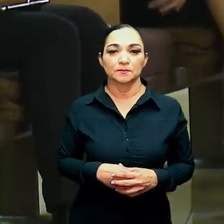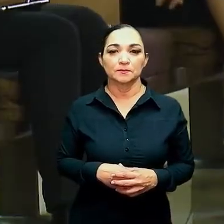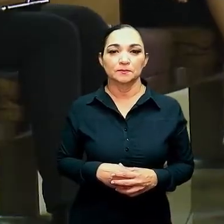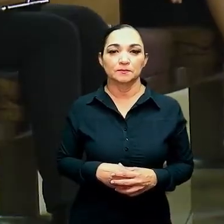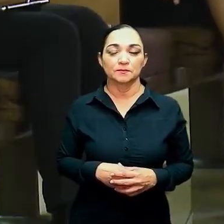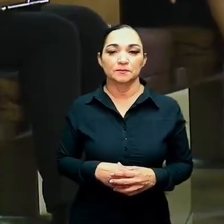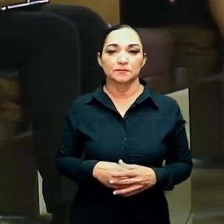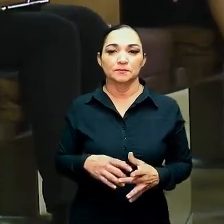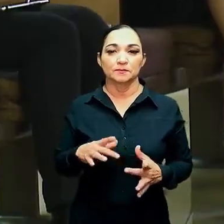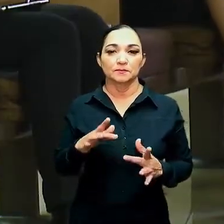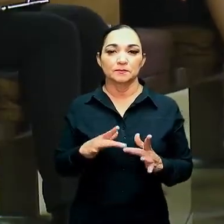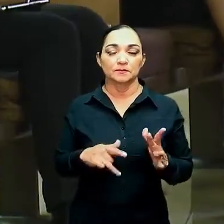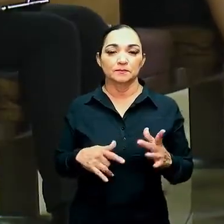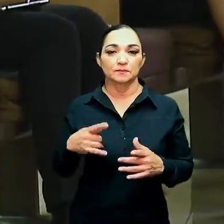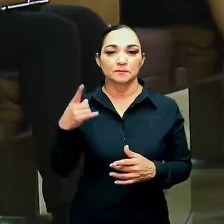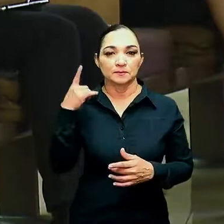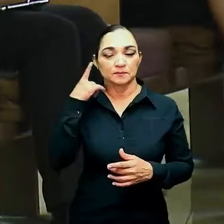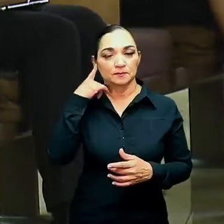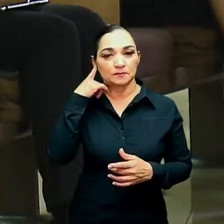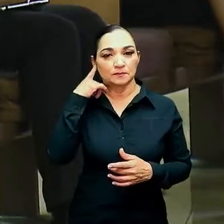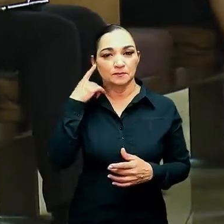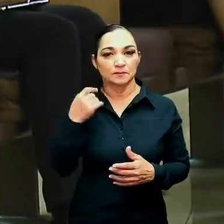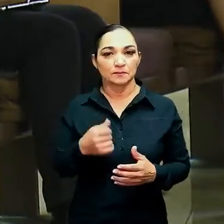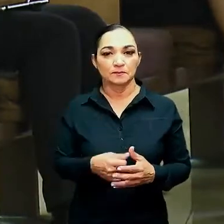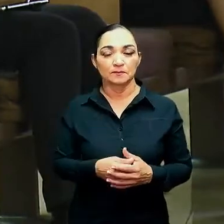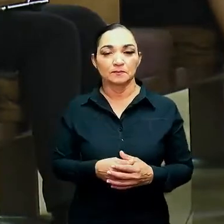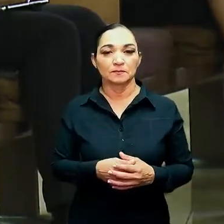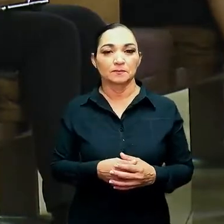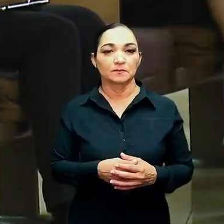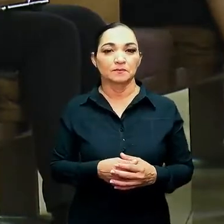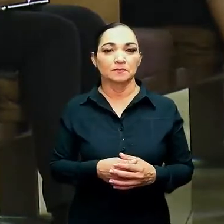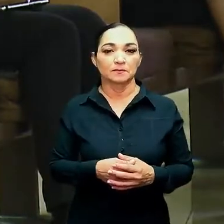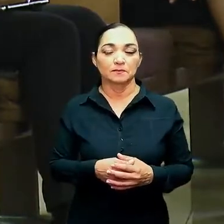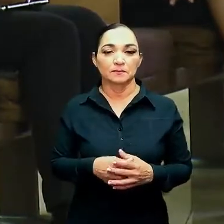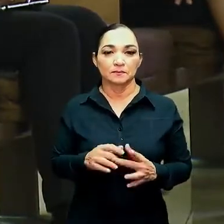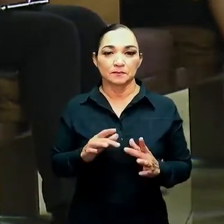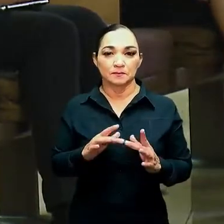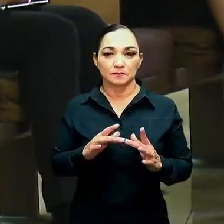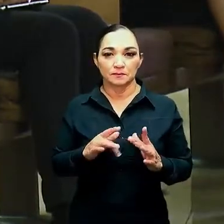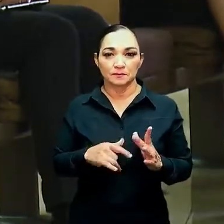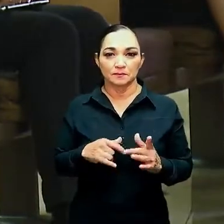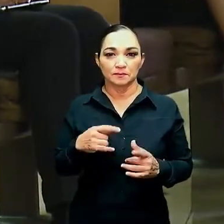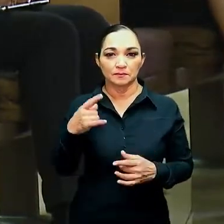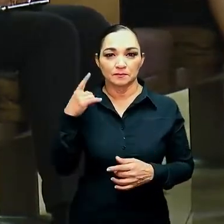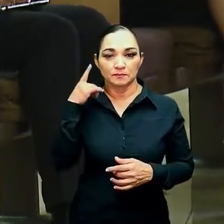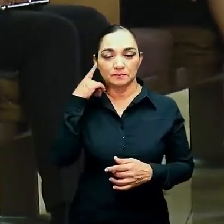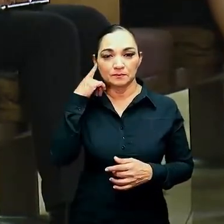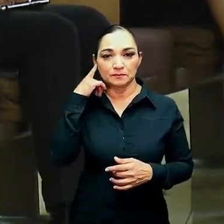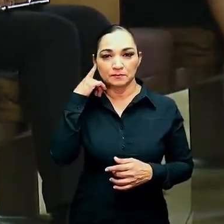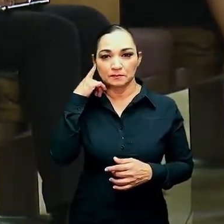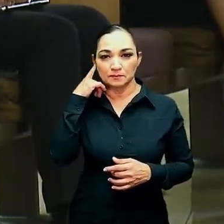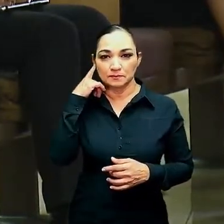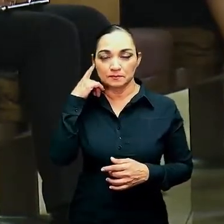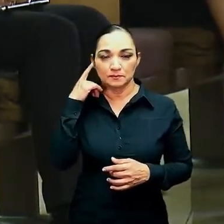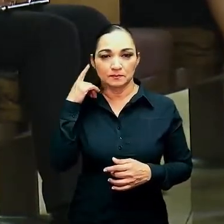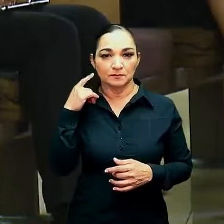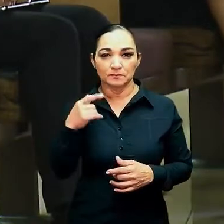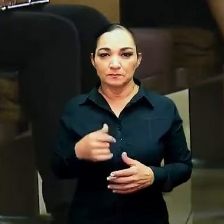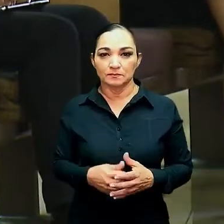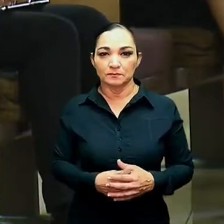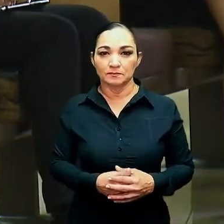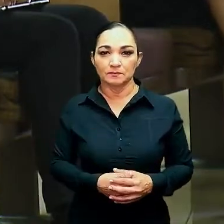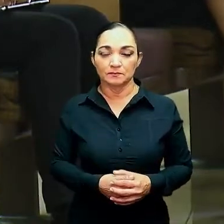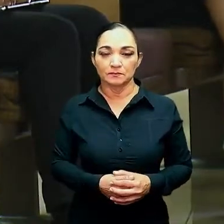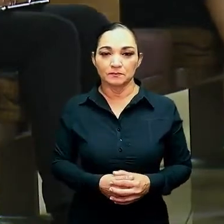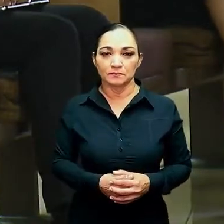sabe absolutamente nada de eso. Hay un fideicomiso, son 50 millones. El fideicomiso también no aparece por ningún lado. Por